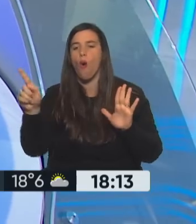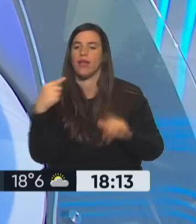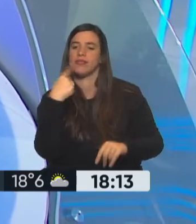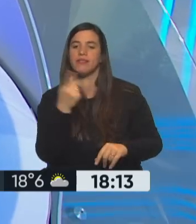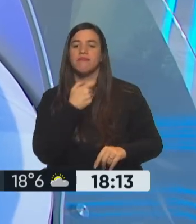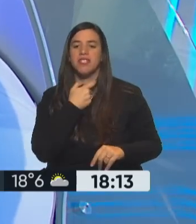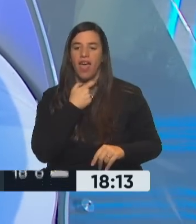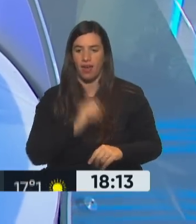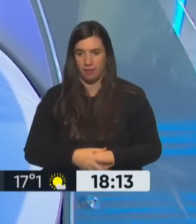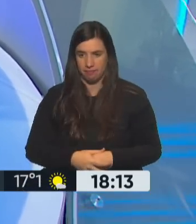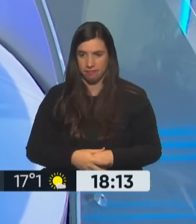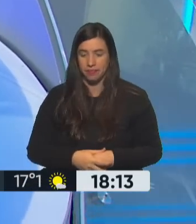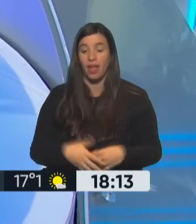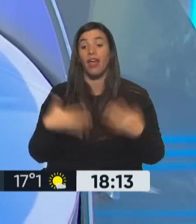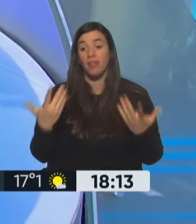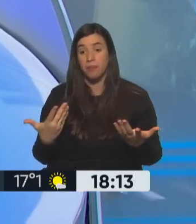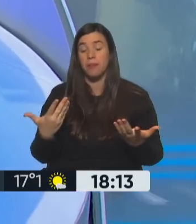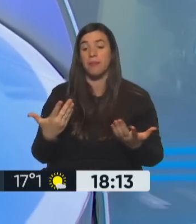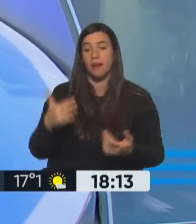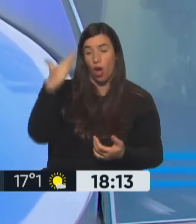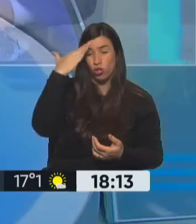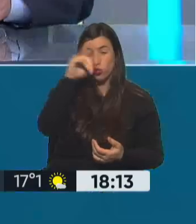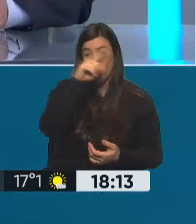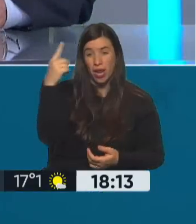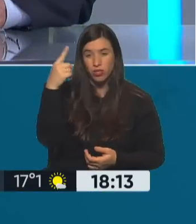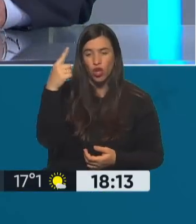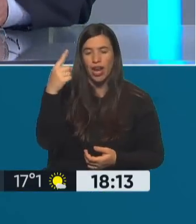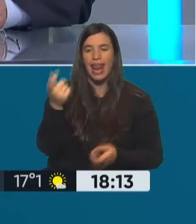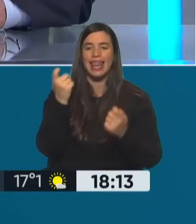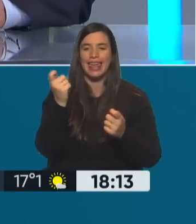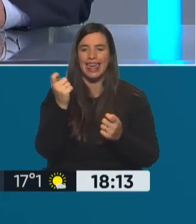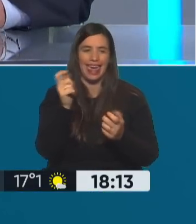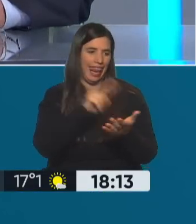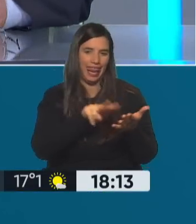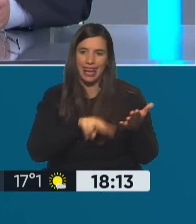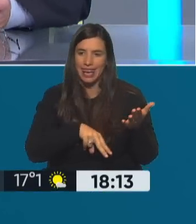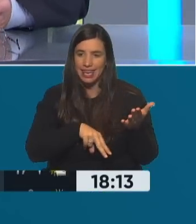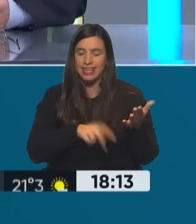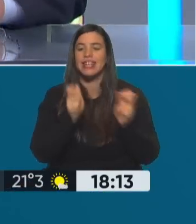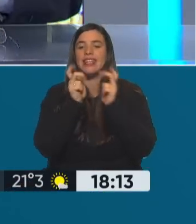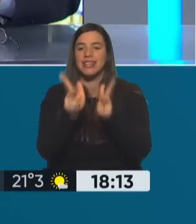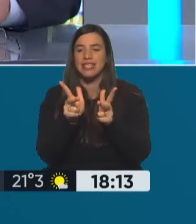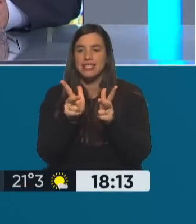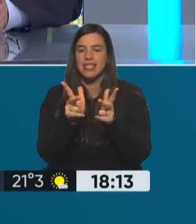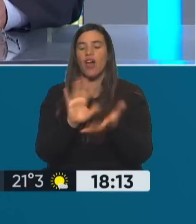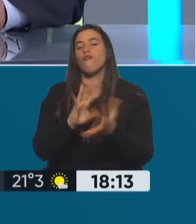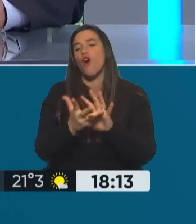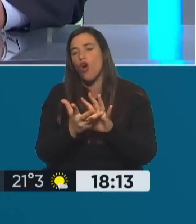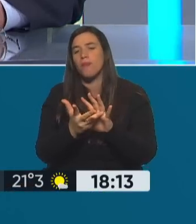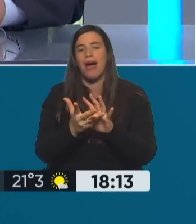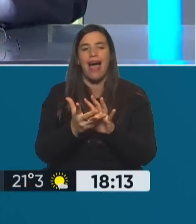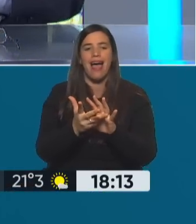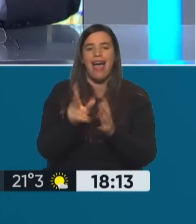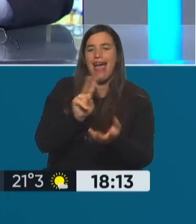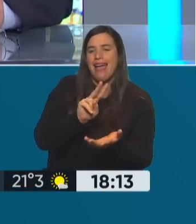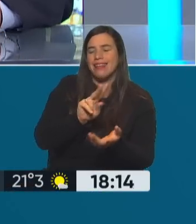Nacional tiene un último intérprete que es la Corte Suprema. Entonces la Corte Suprema... Es la última palabra, ¿es? Es la interpretación pretoriana, se lo llama, para